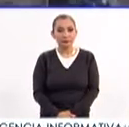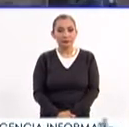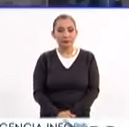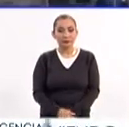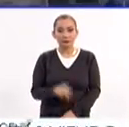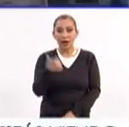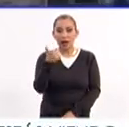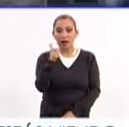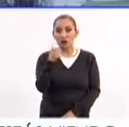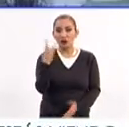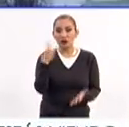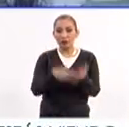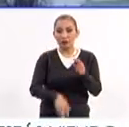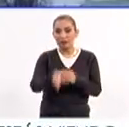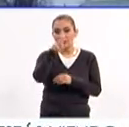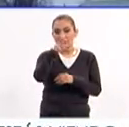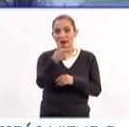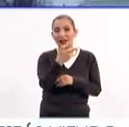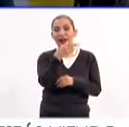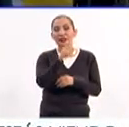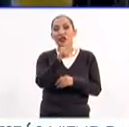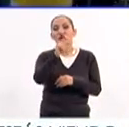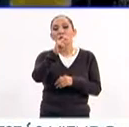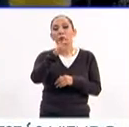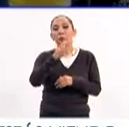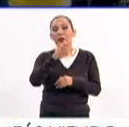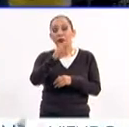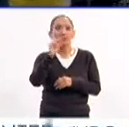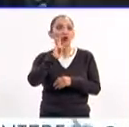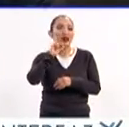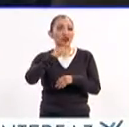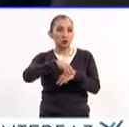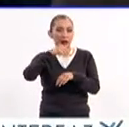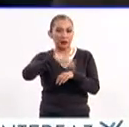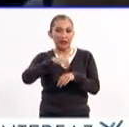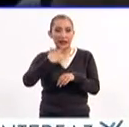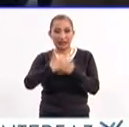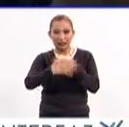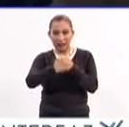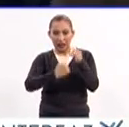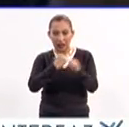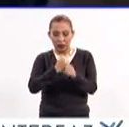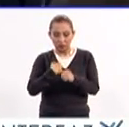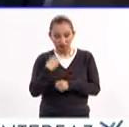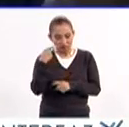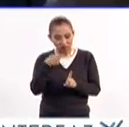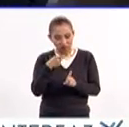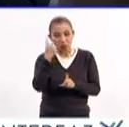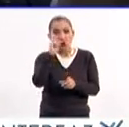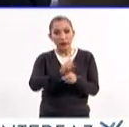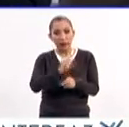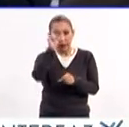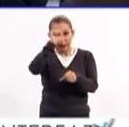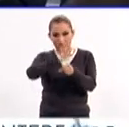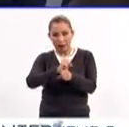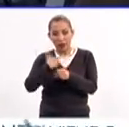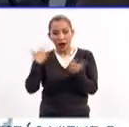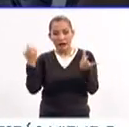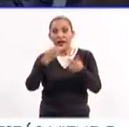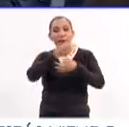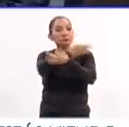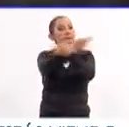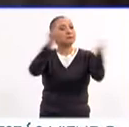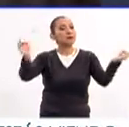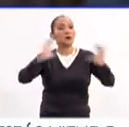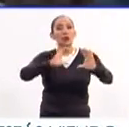En agosto de 2018, Greta Thunberg, una joven sueca de 15 años de edad, decidió dedicar un día de la semana a crear